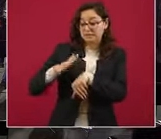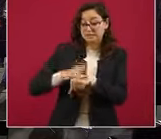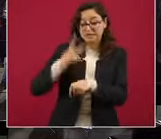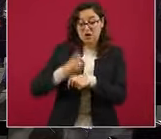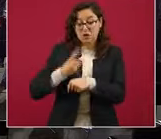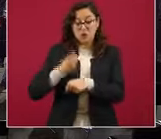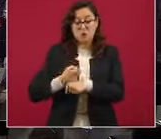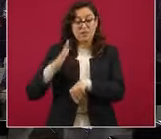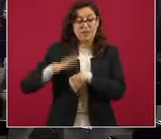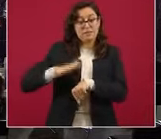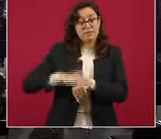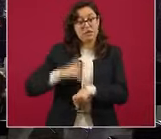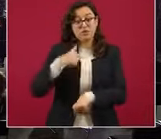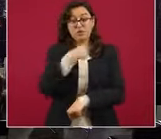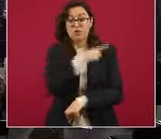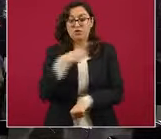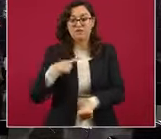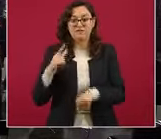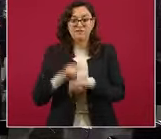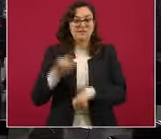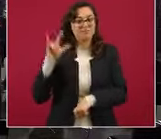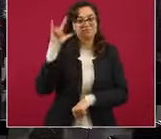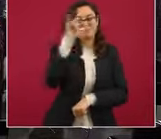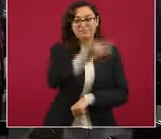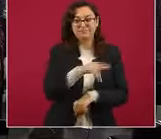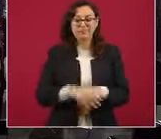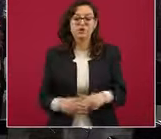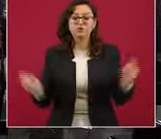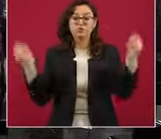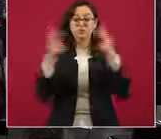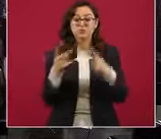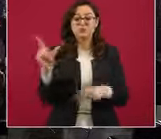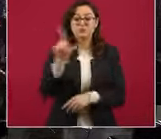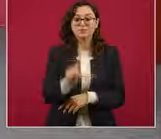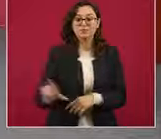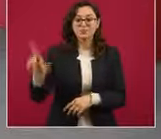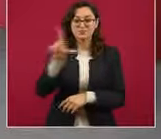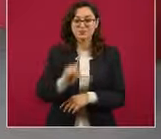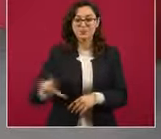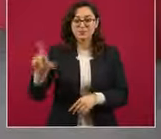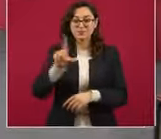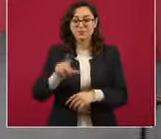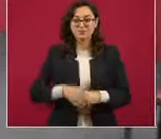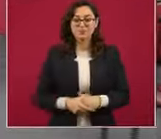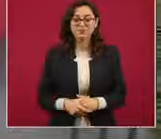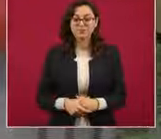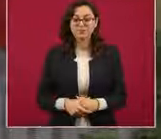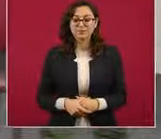si no, no llego al aeropuerto. Nos vemos el lunes.